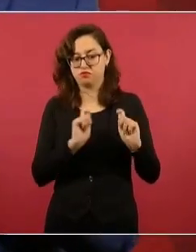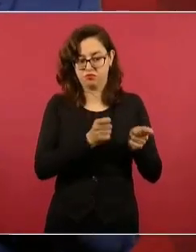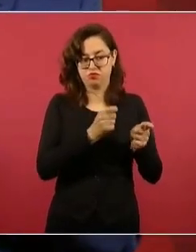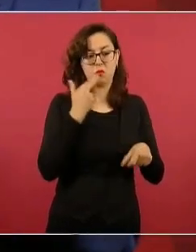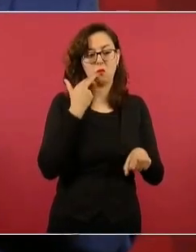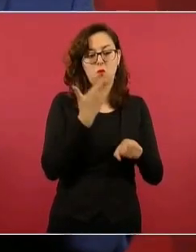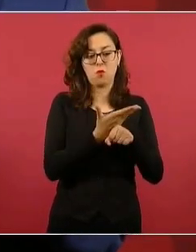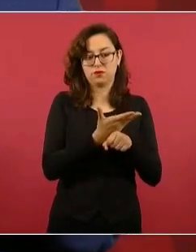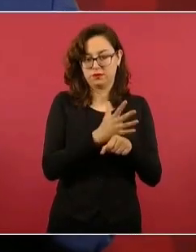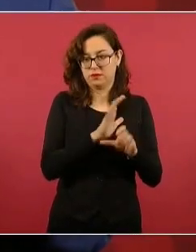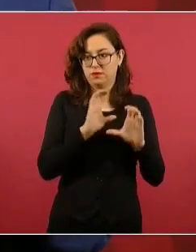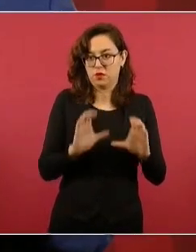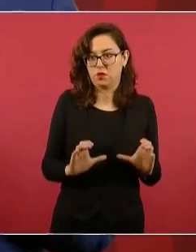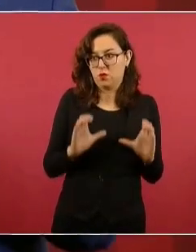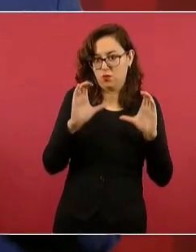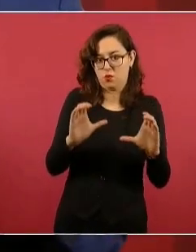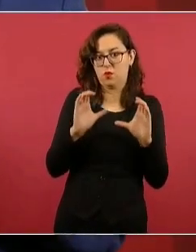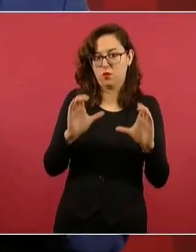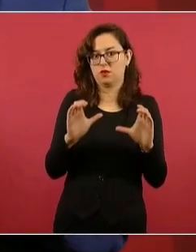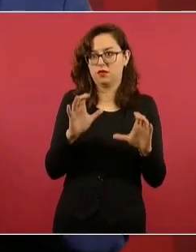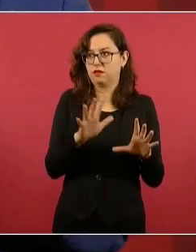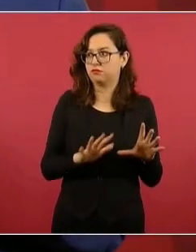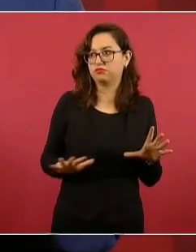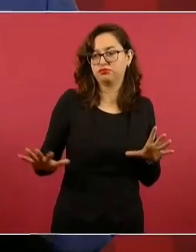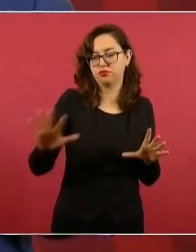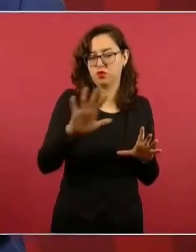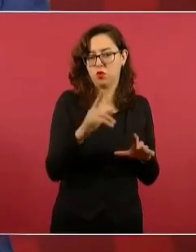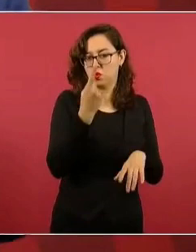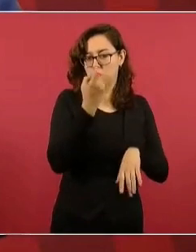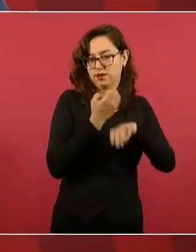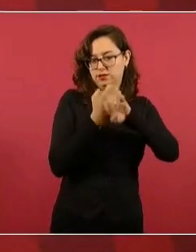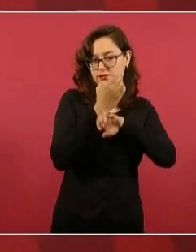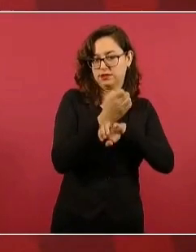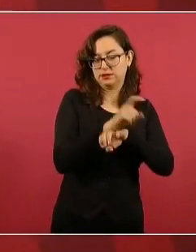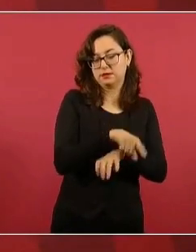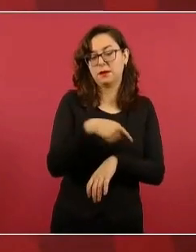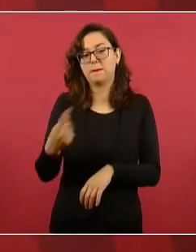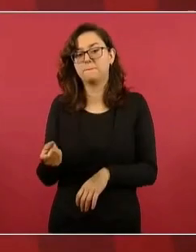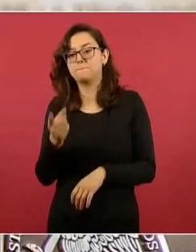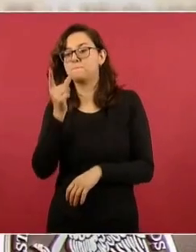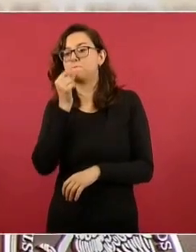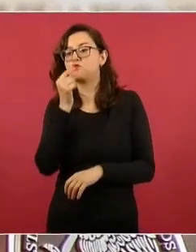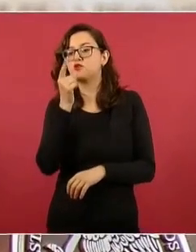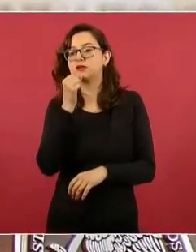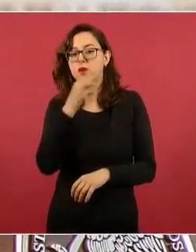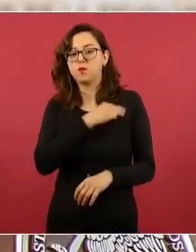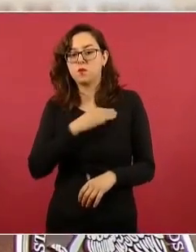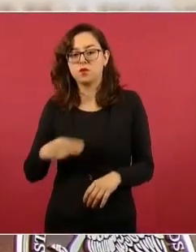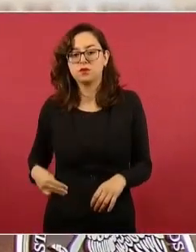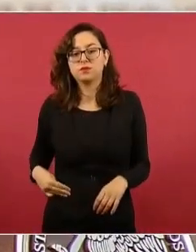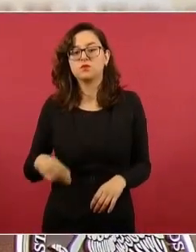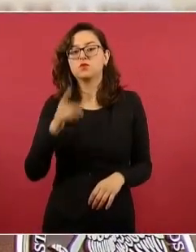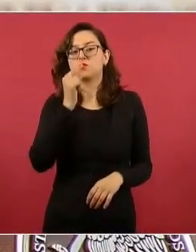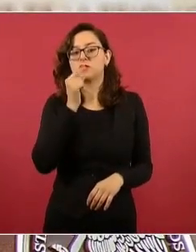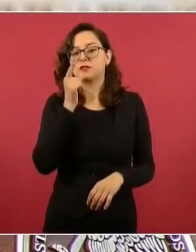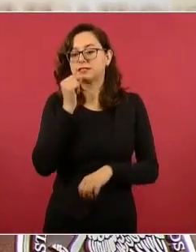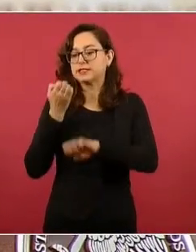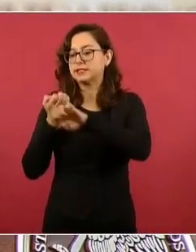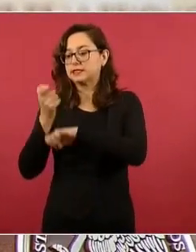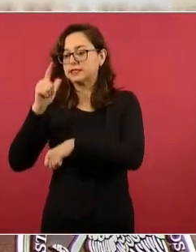la seguridad pública en ese estado que el número de policías